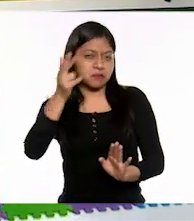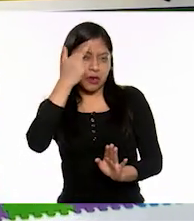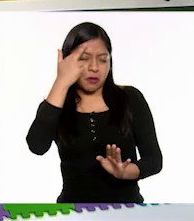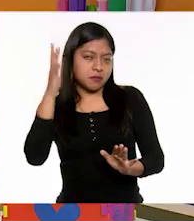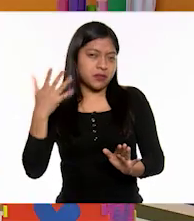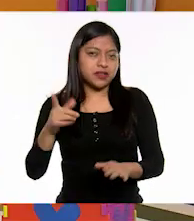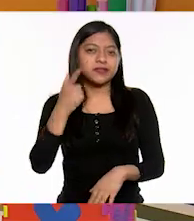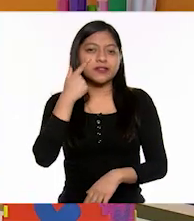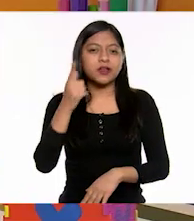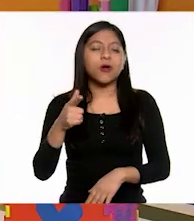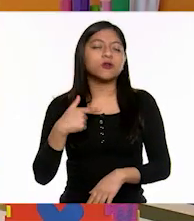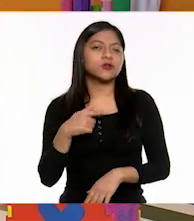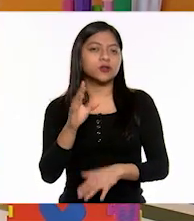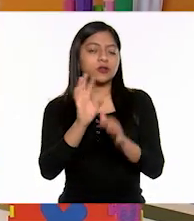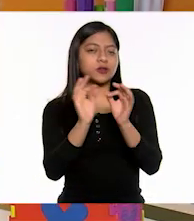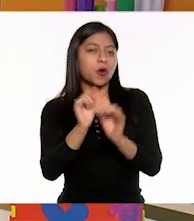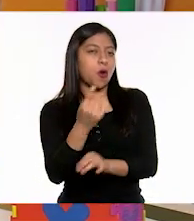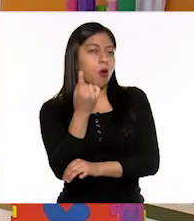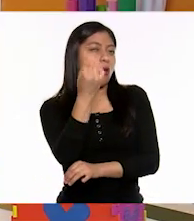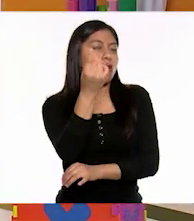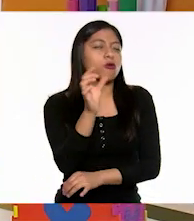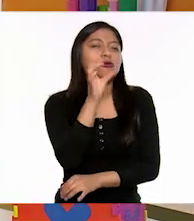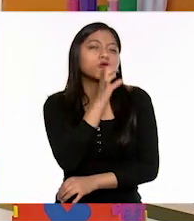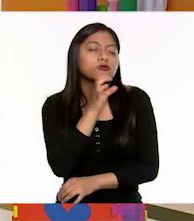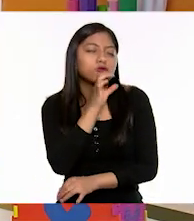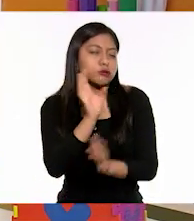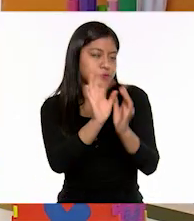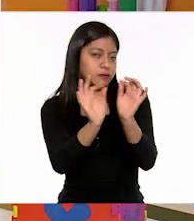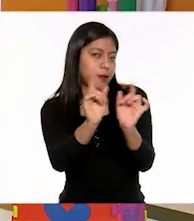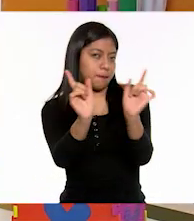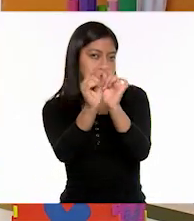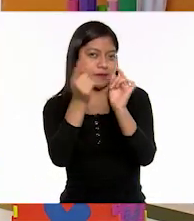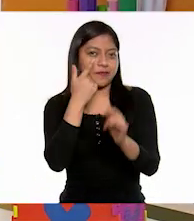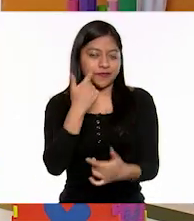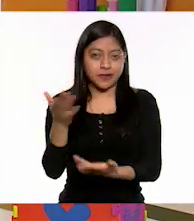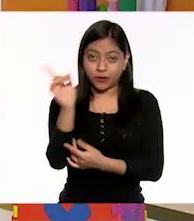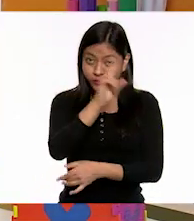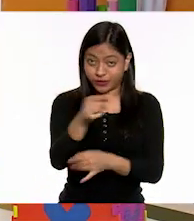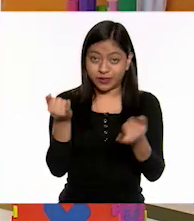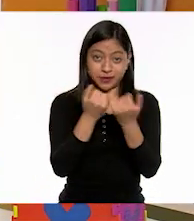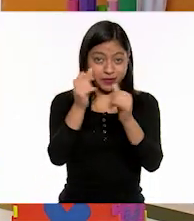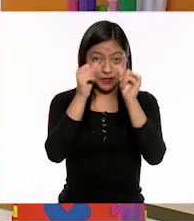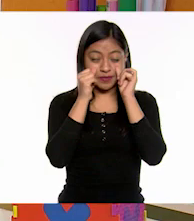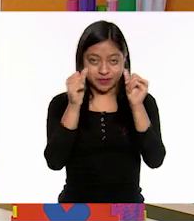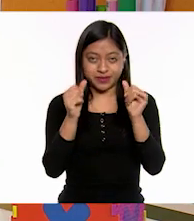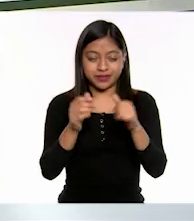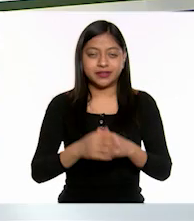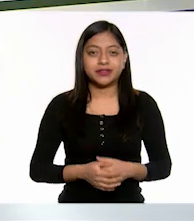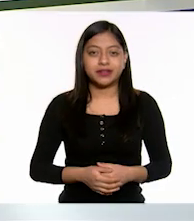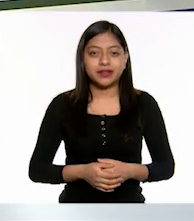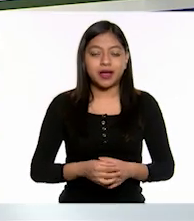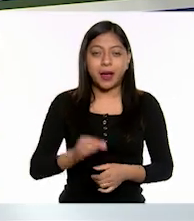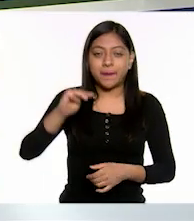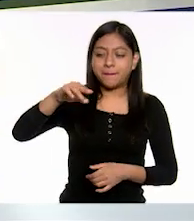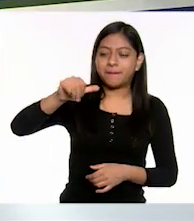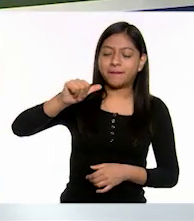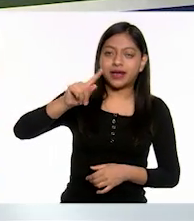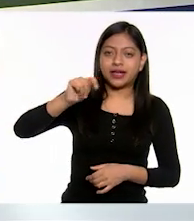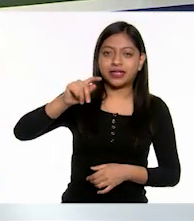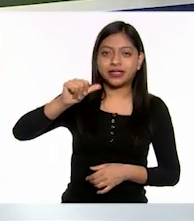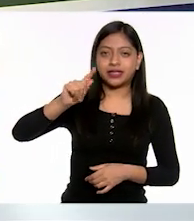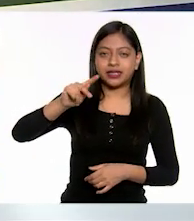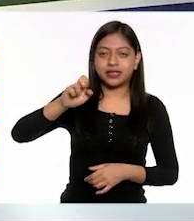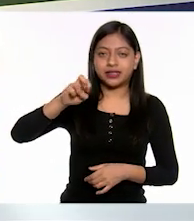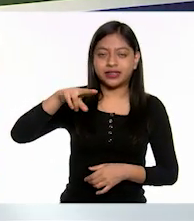un pequeño dato curioso dato curioso niñas y niños la palabra matatena es de